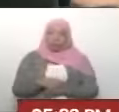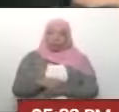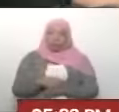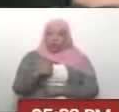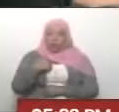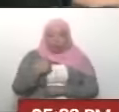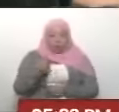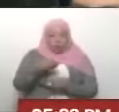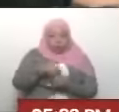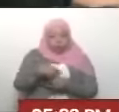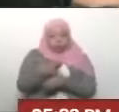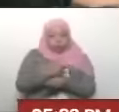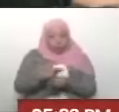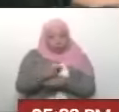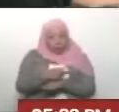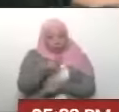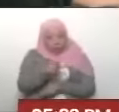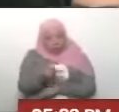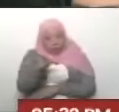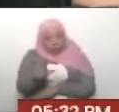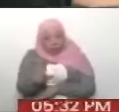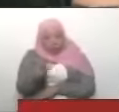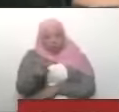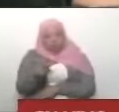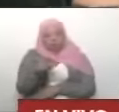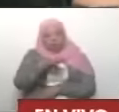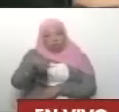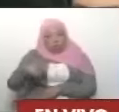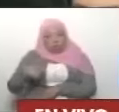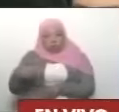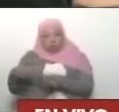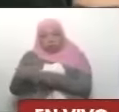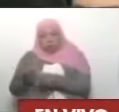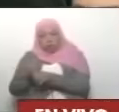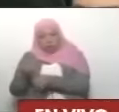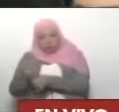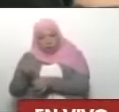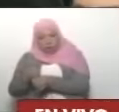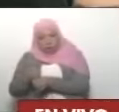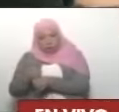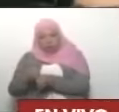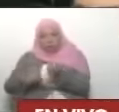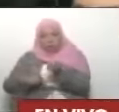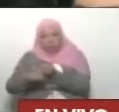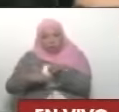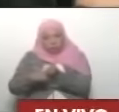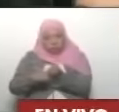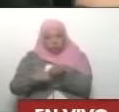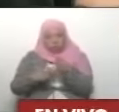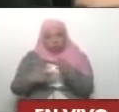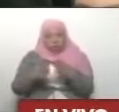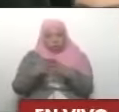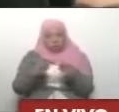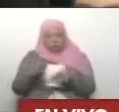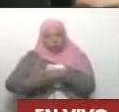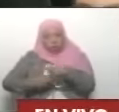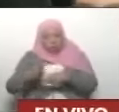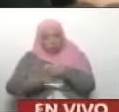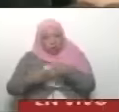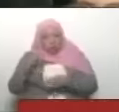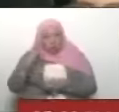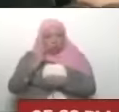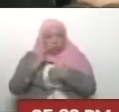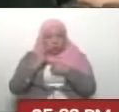los sectores de nuestra clase trabajadora hemos estado apoyando irresolutamente esta revolución bolivariana